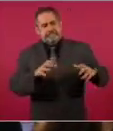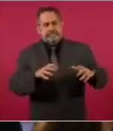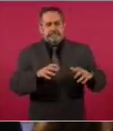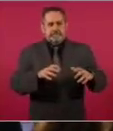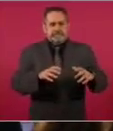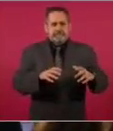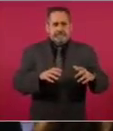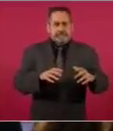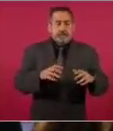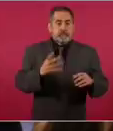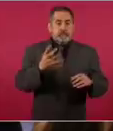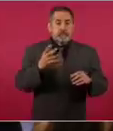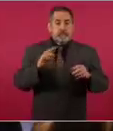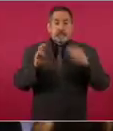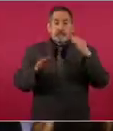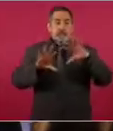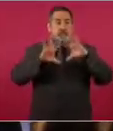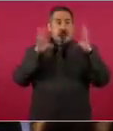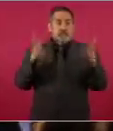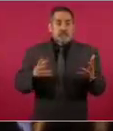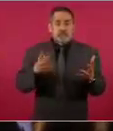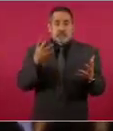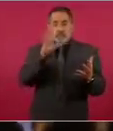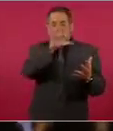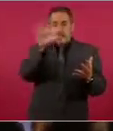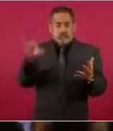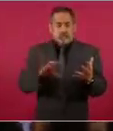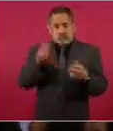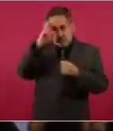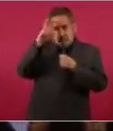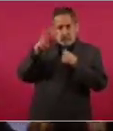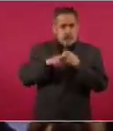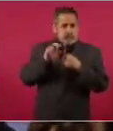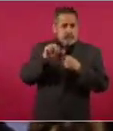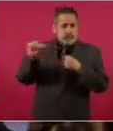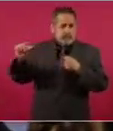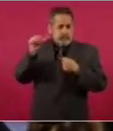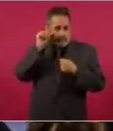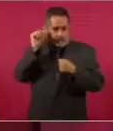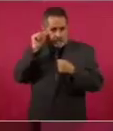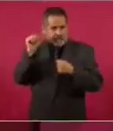4 continentes: Europa, Asia, África y América,